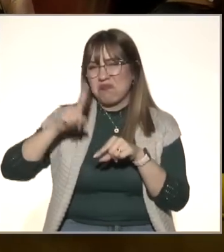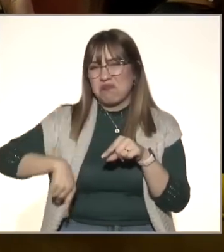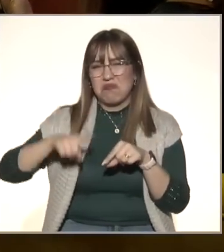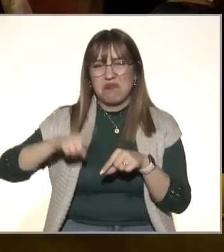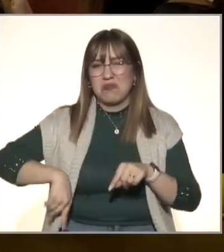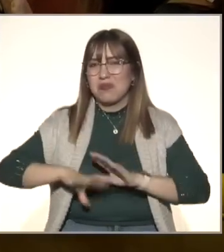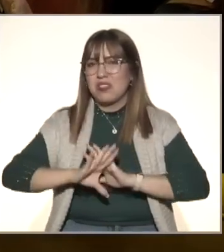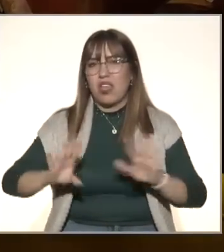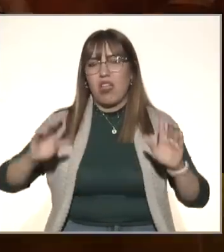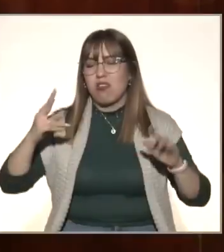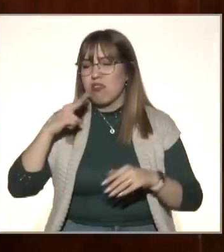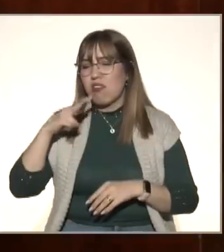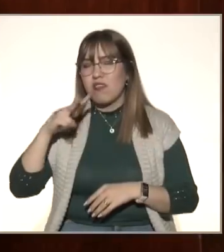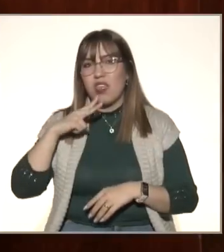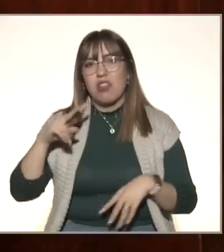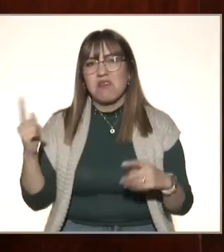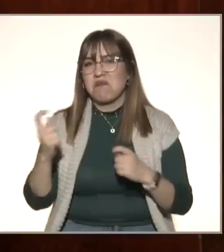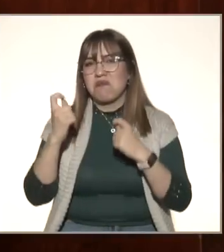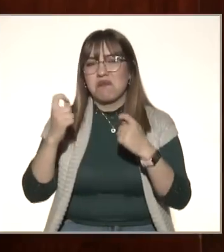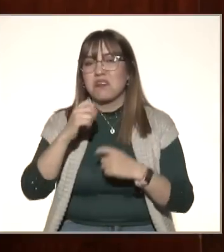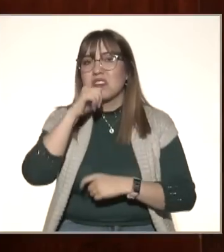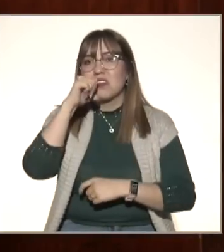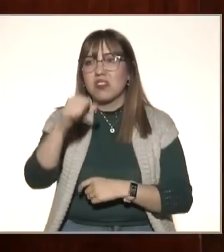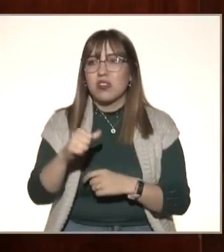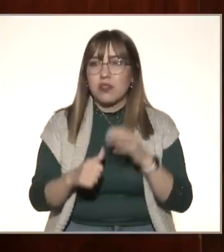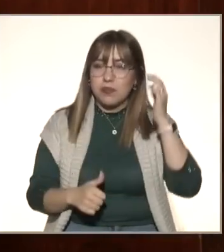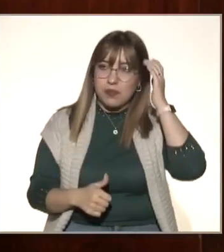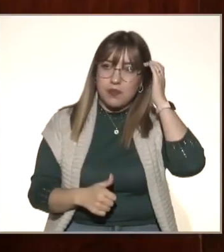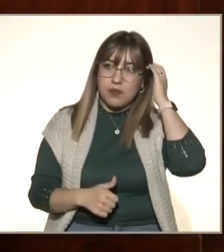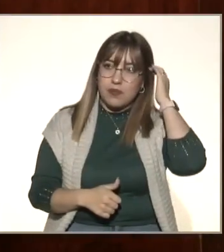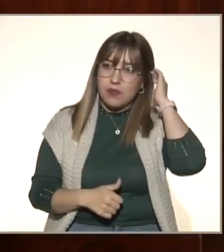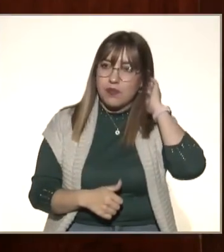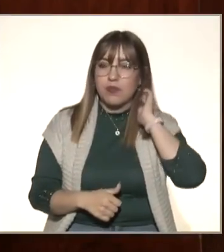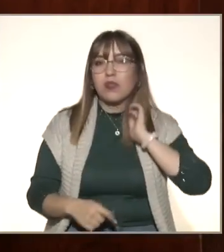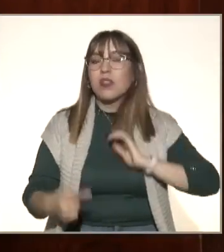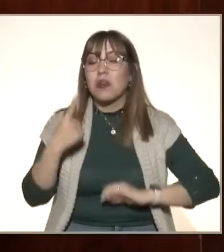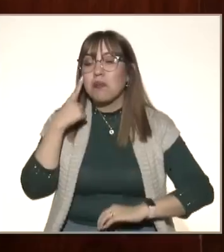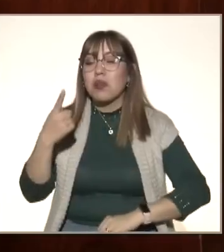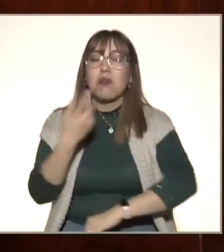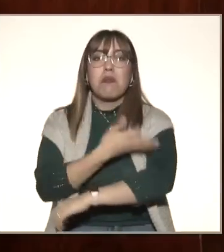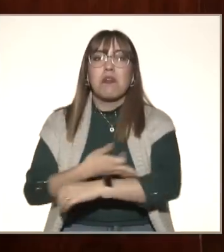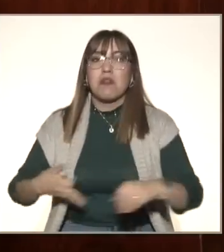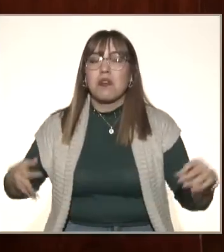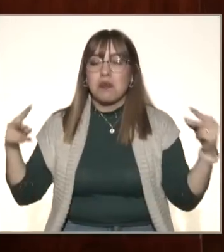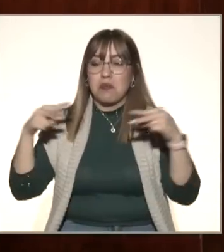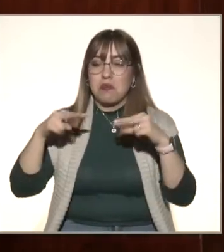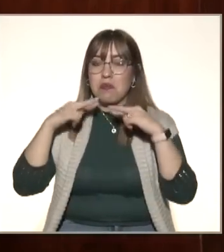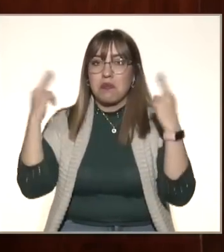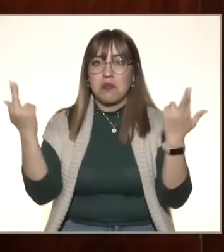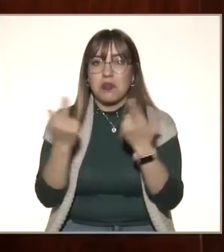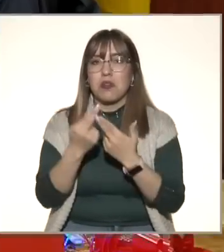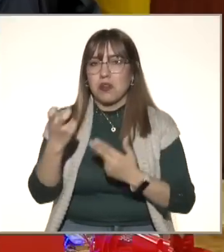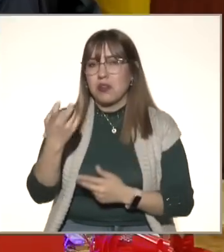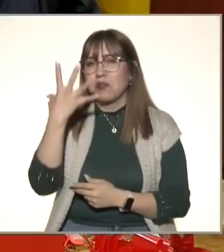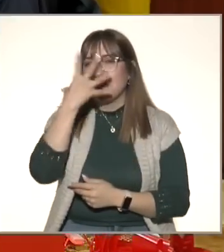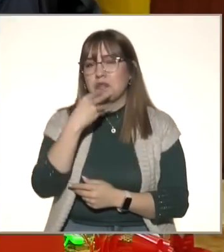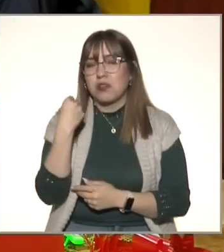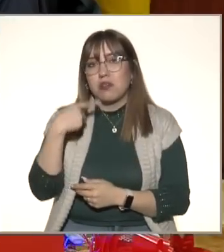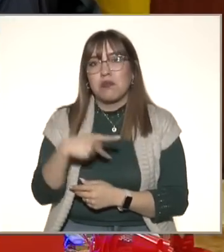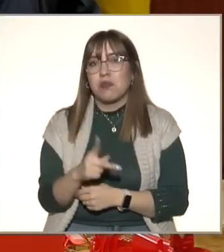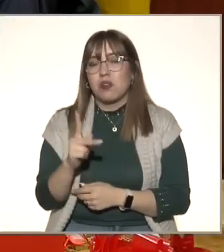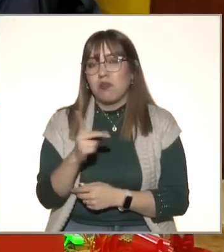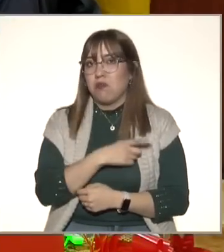la celebro y me siento mucho mejor. Veo a mi familia con mucho amor cuando queremos, porque reunirse en familia es lindo, pero ya no